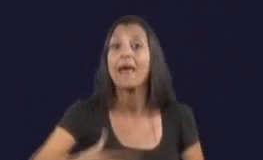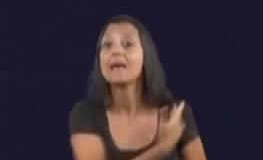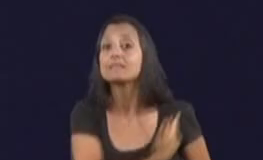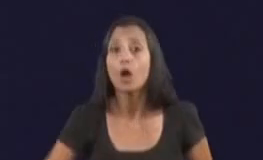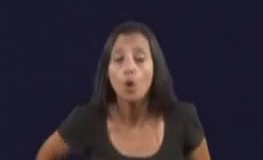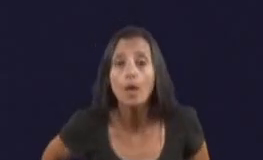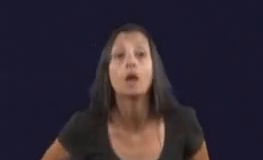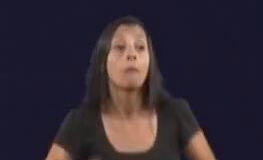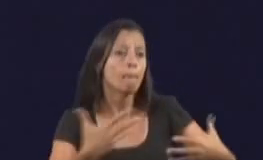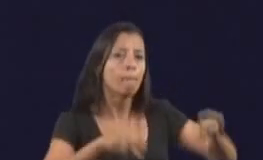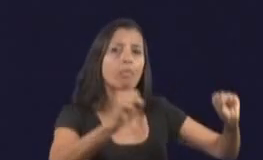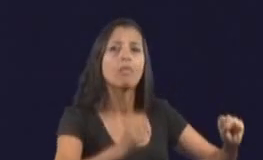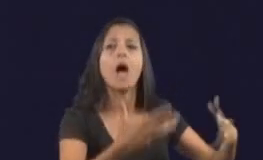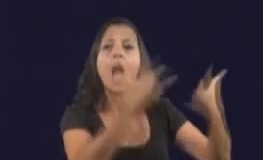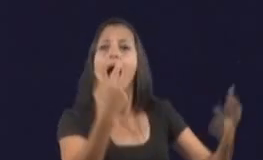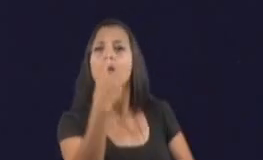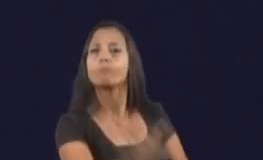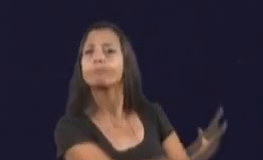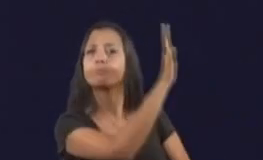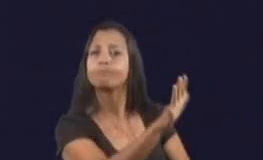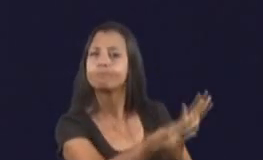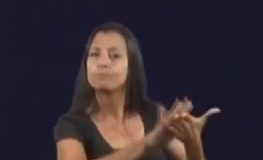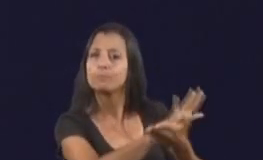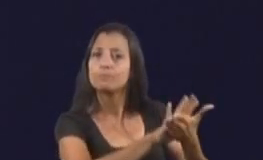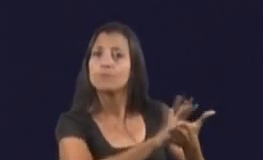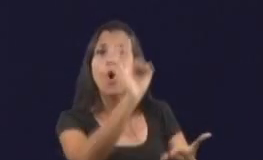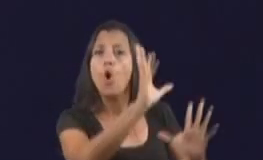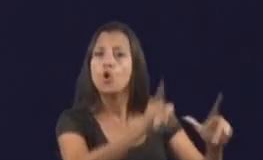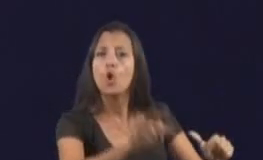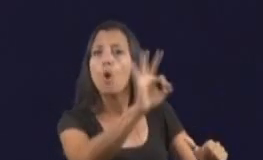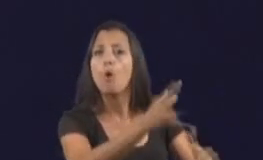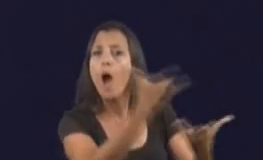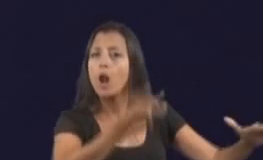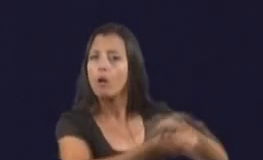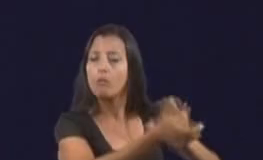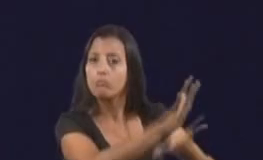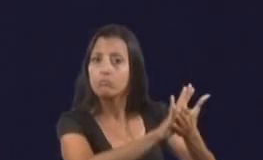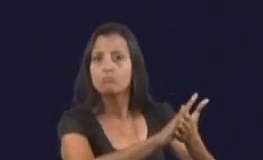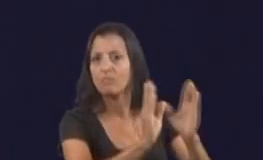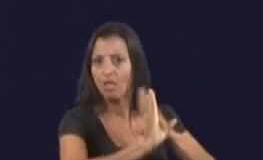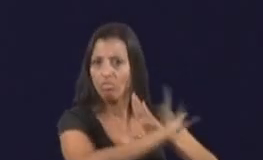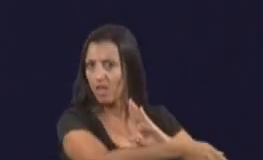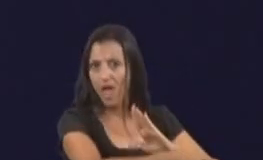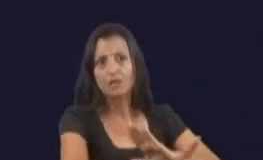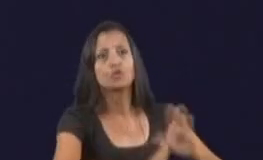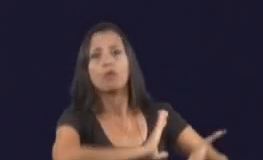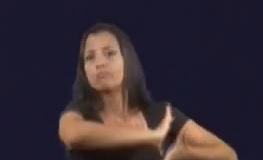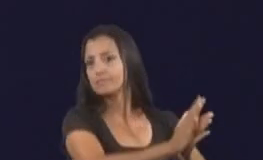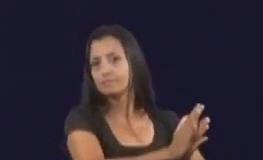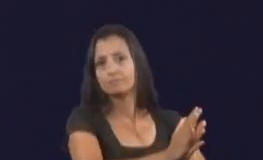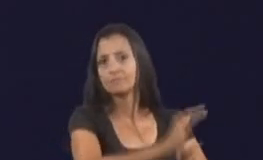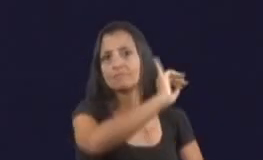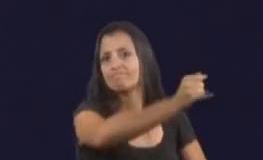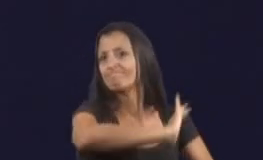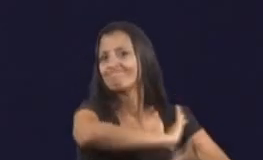gobierno encuentra un curro o un robo o un acto de corrupción y lo primero que hace es eliminarlo del